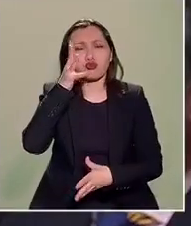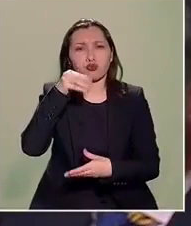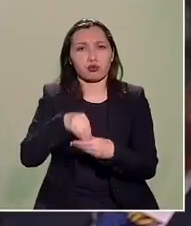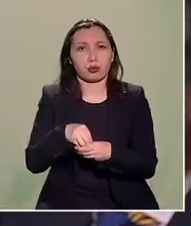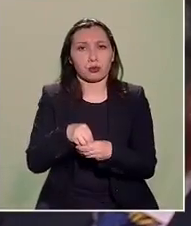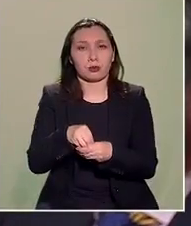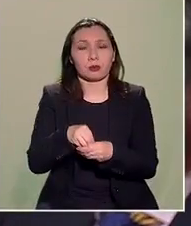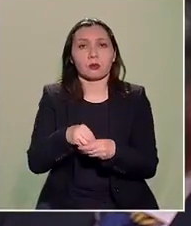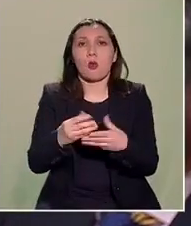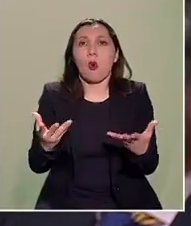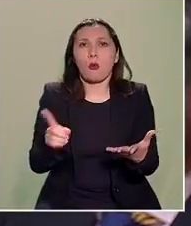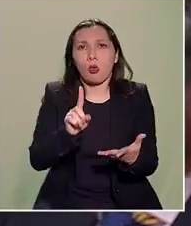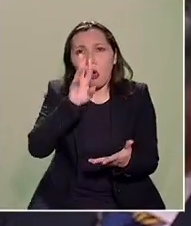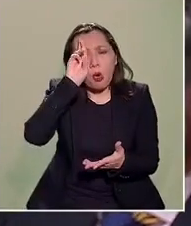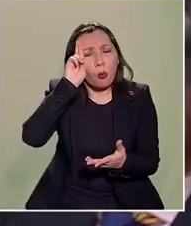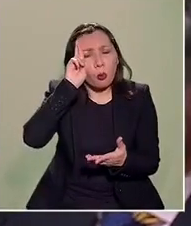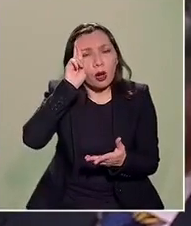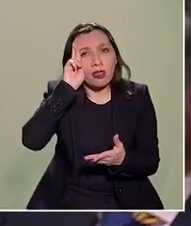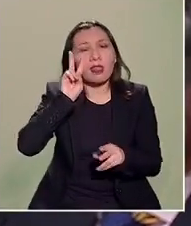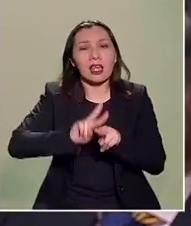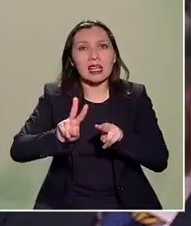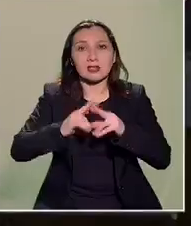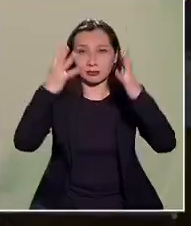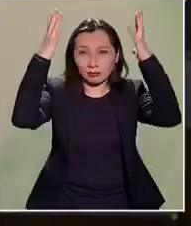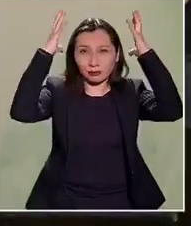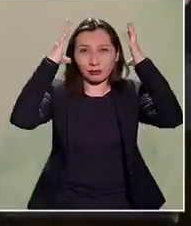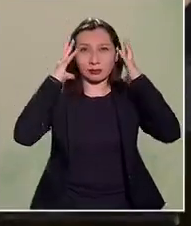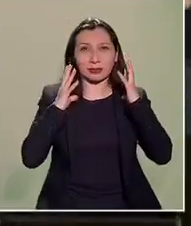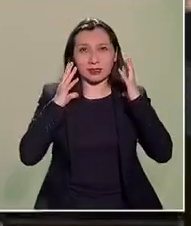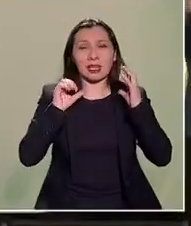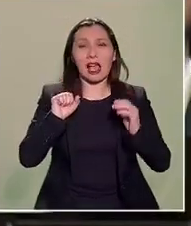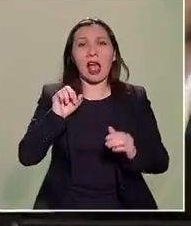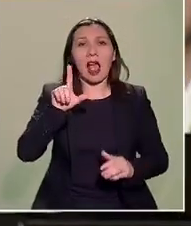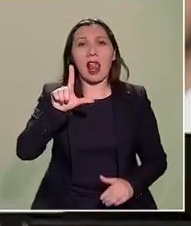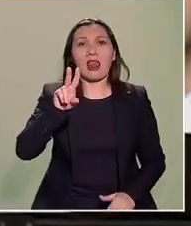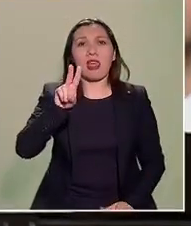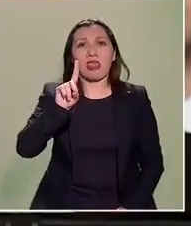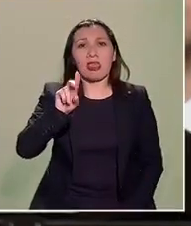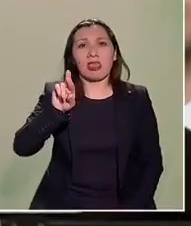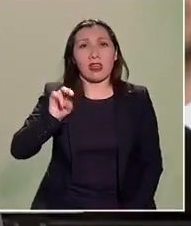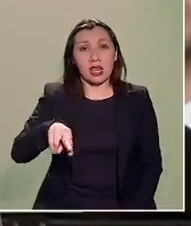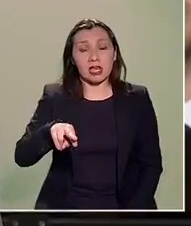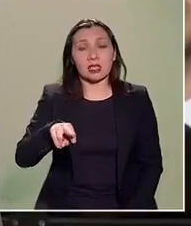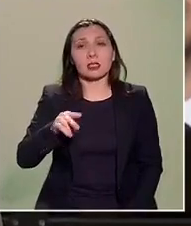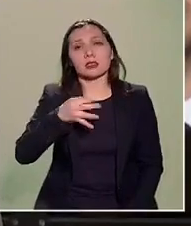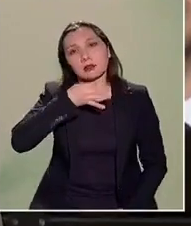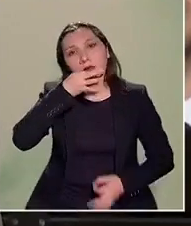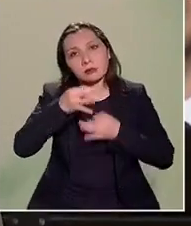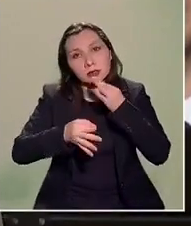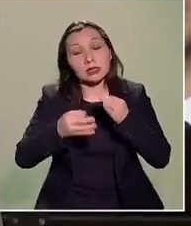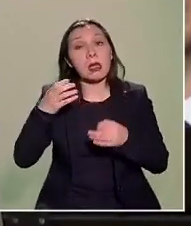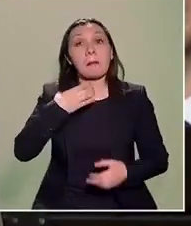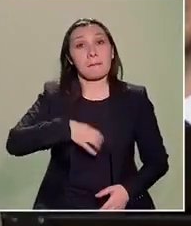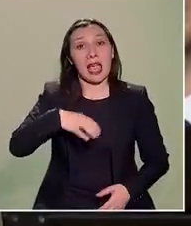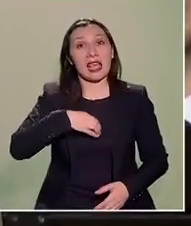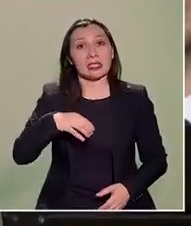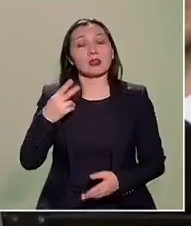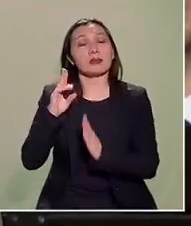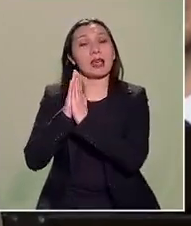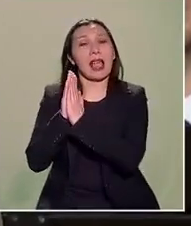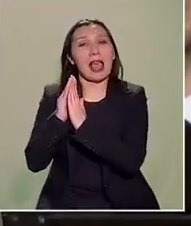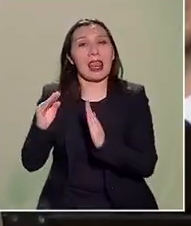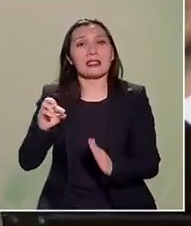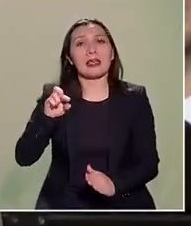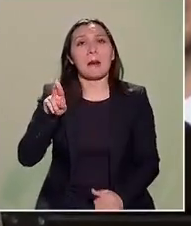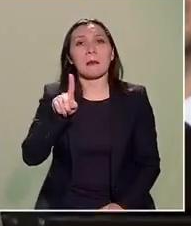y podemos recordar lo que hizo el astronauta edwin aldrin quien a sugerencia de su pastor presbiteriano